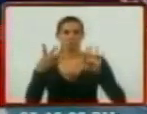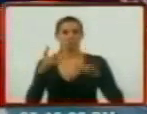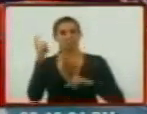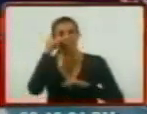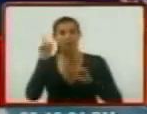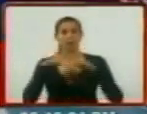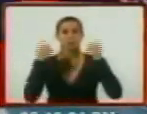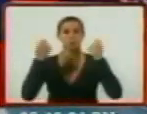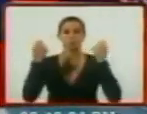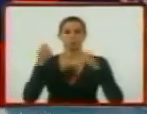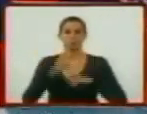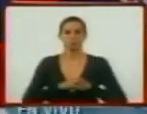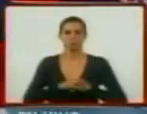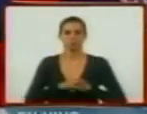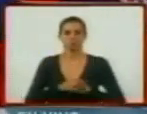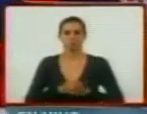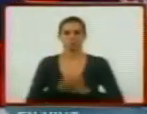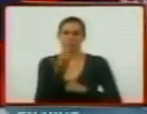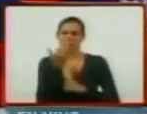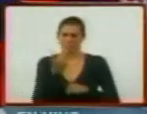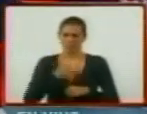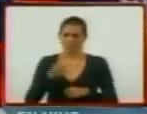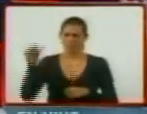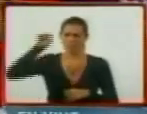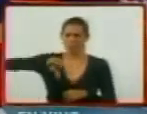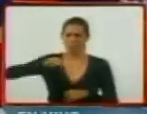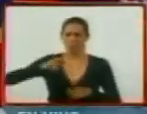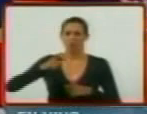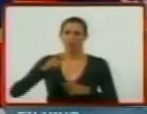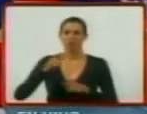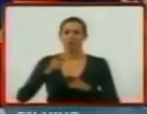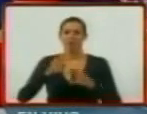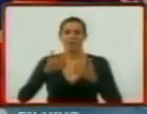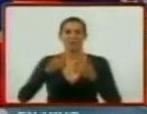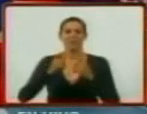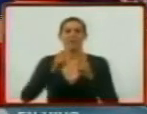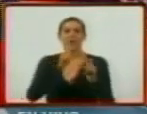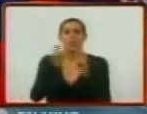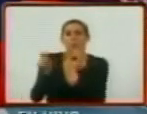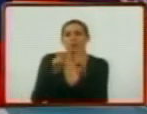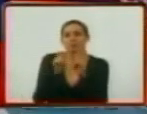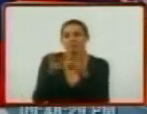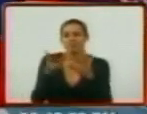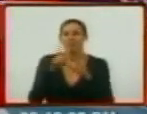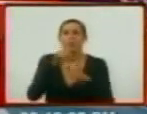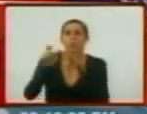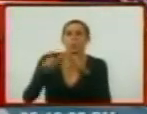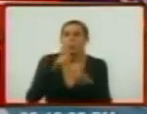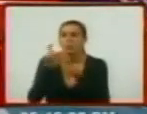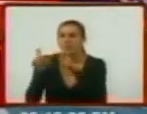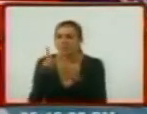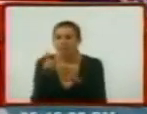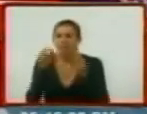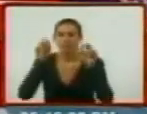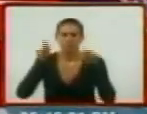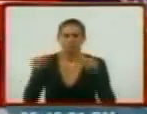decía, no, que él bajó en las encuestas. ¿Cómo iba a bajar la encuesta si yo nunca había sido candidato? O sea, yo empecé a marcar en las encuestas el